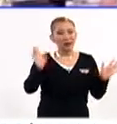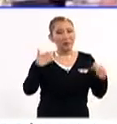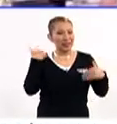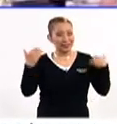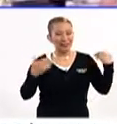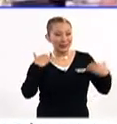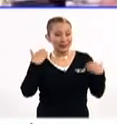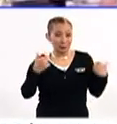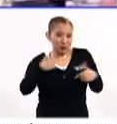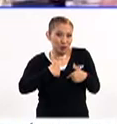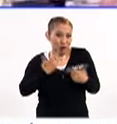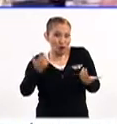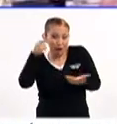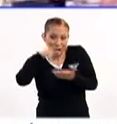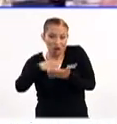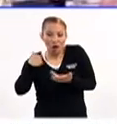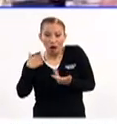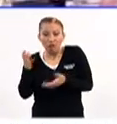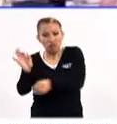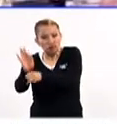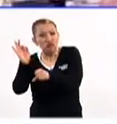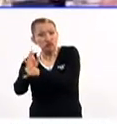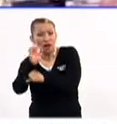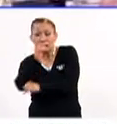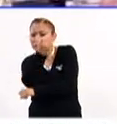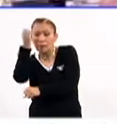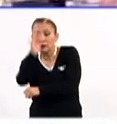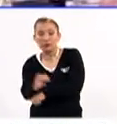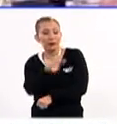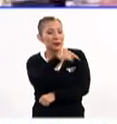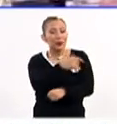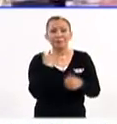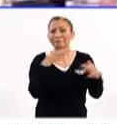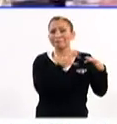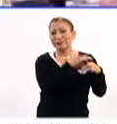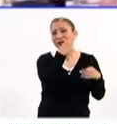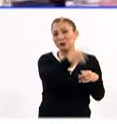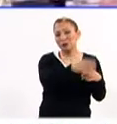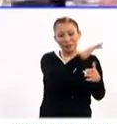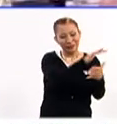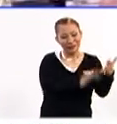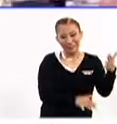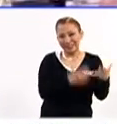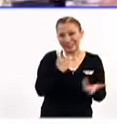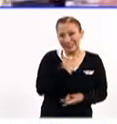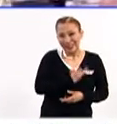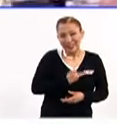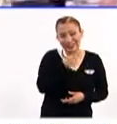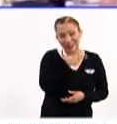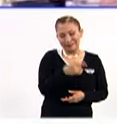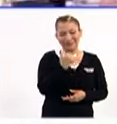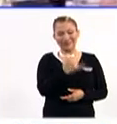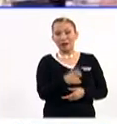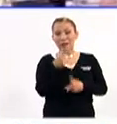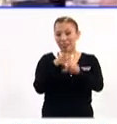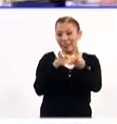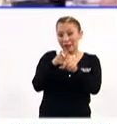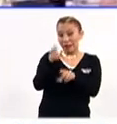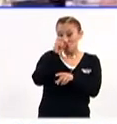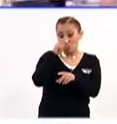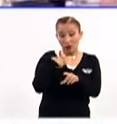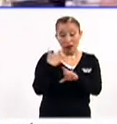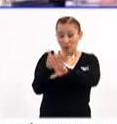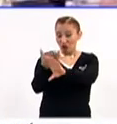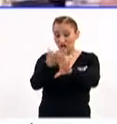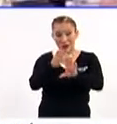porque yo que me considero feminista, pues realmente simpaticé mucho con sus textos porque era irónica, era dura con